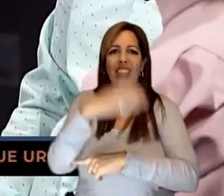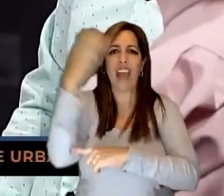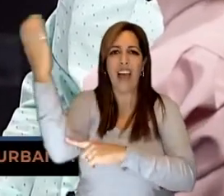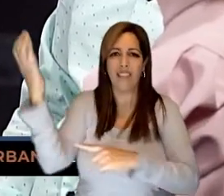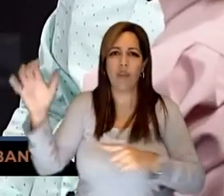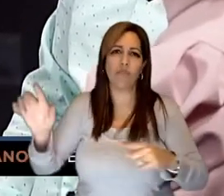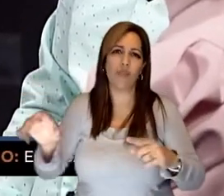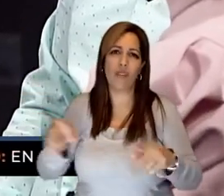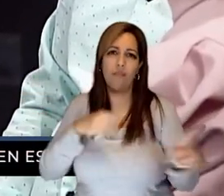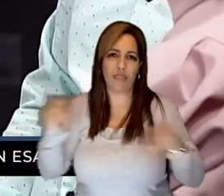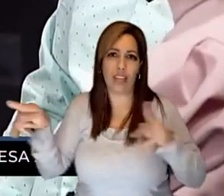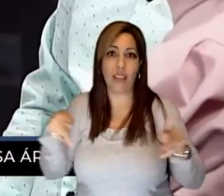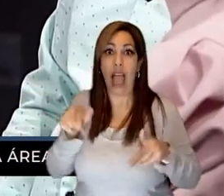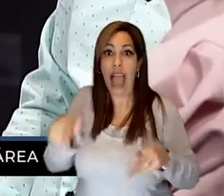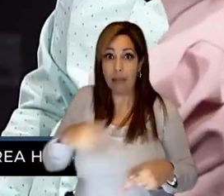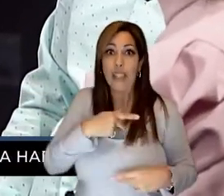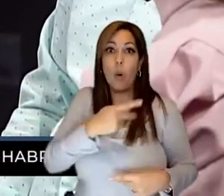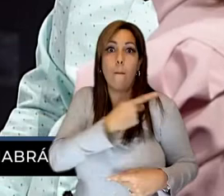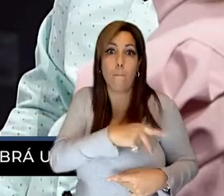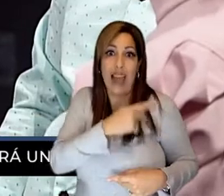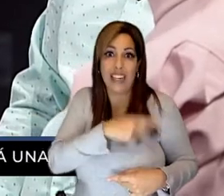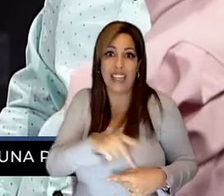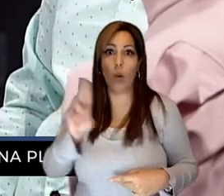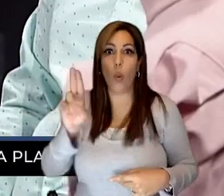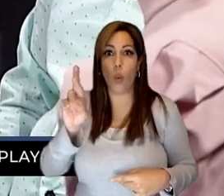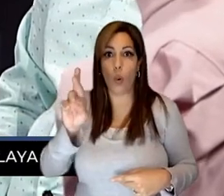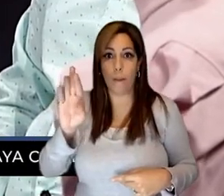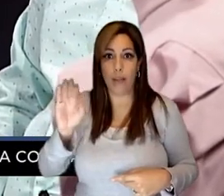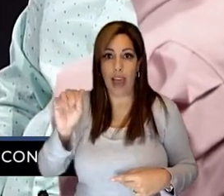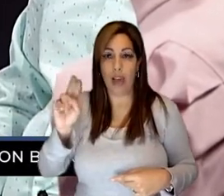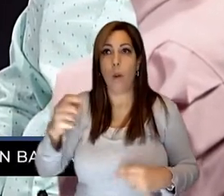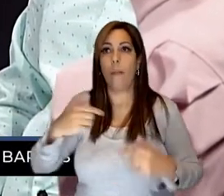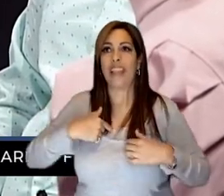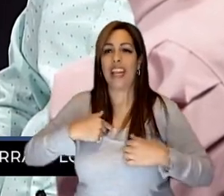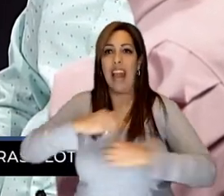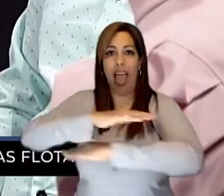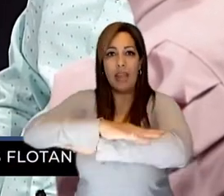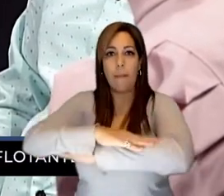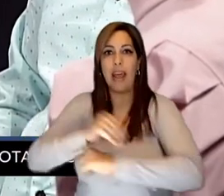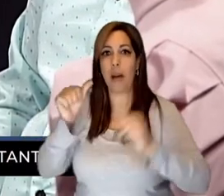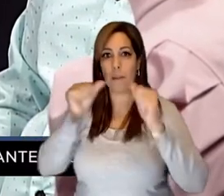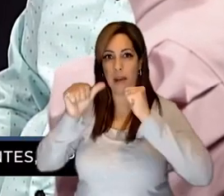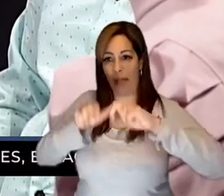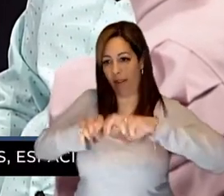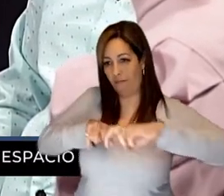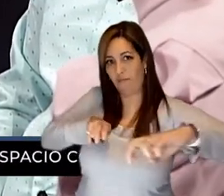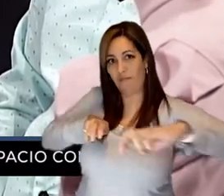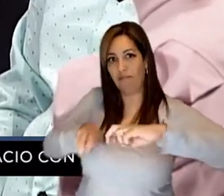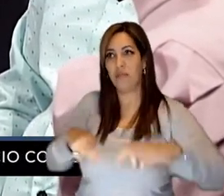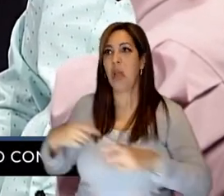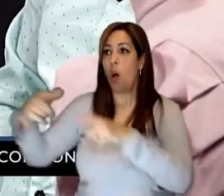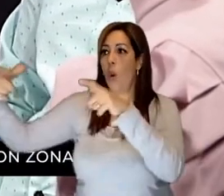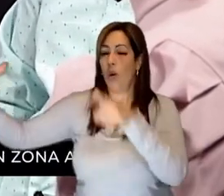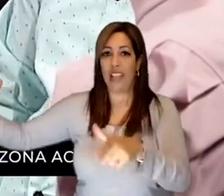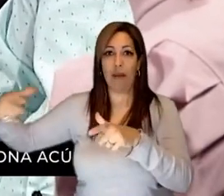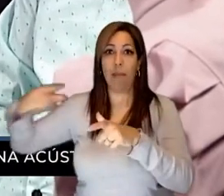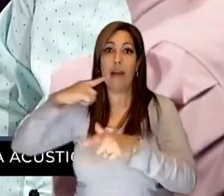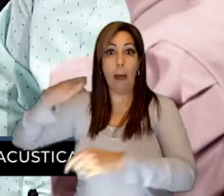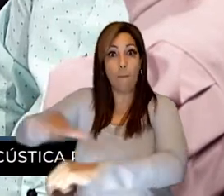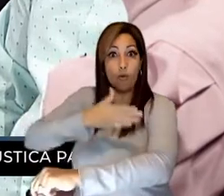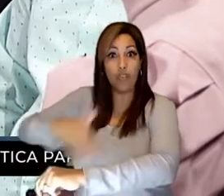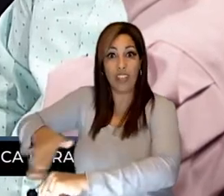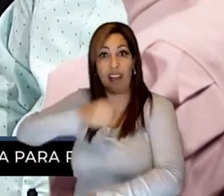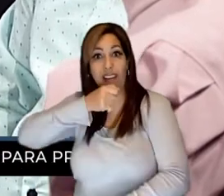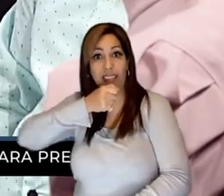Navidad. Ahí viene lo que se llama un parque urbano, va a tener una playa urbana, unas barras flotantes, va a tener un área de concha acústica para presentaciones